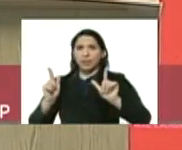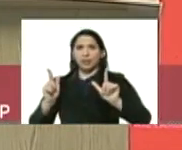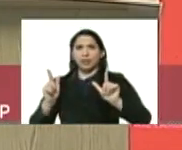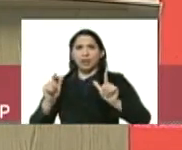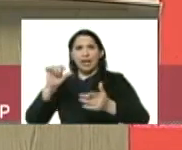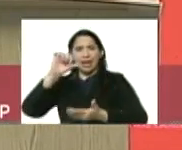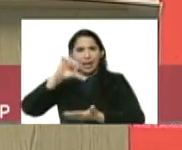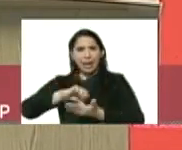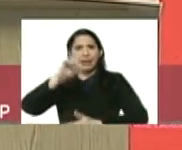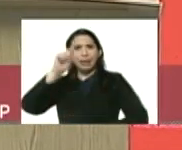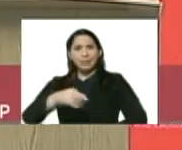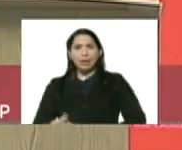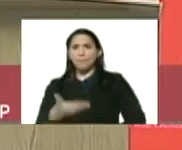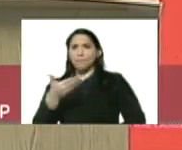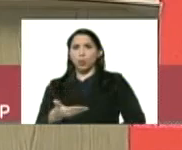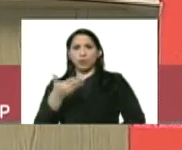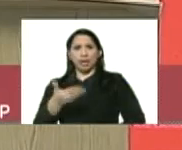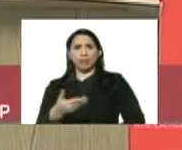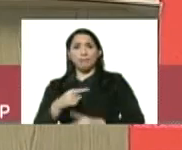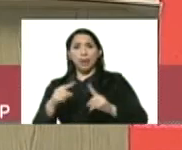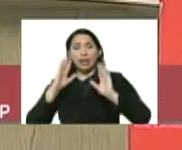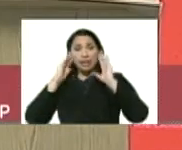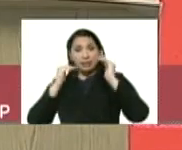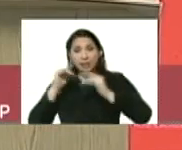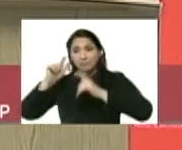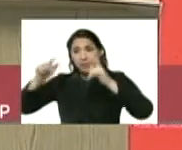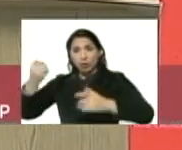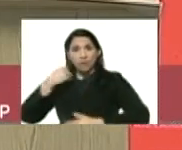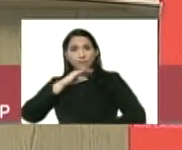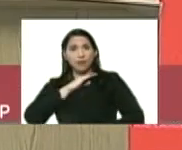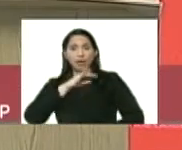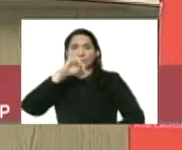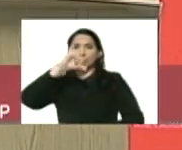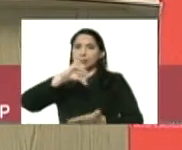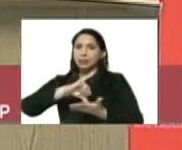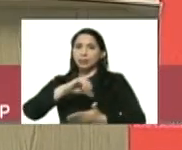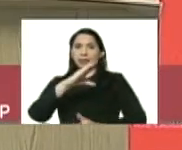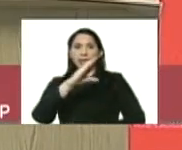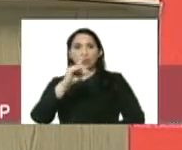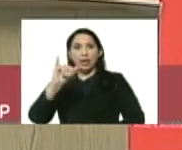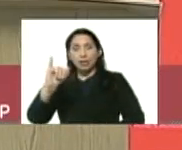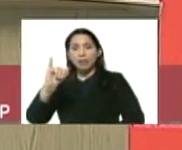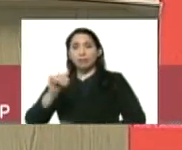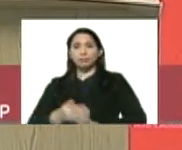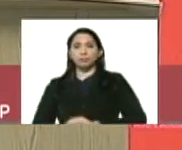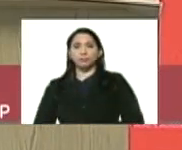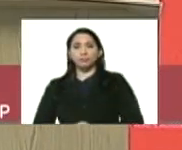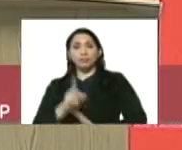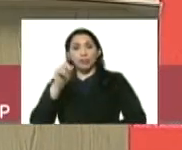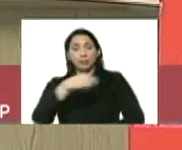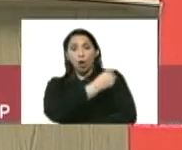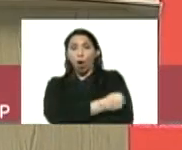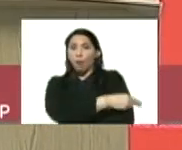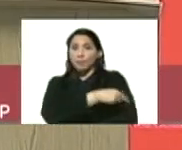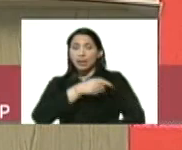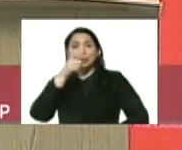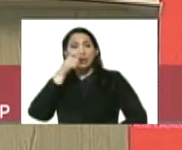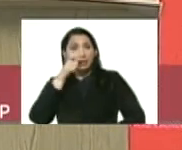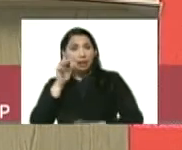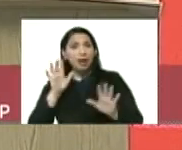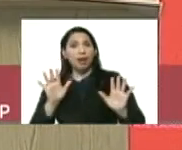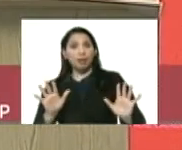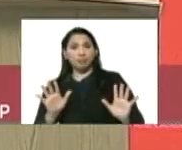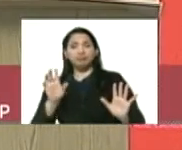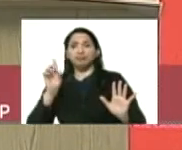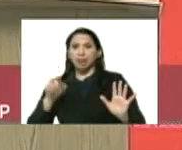eje también fundamental para atender los casos en los centros de diagnóstico integral, en los hospitales centinelas,